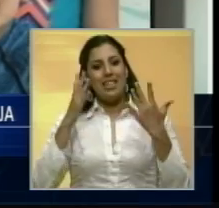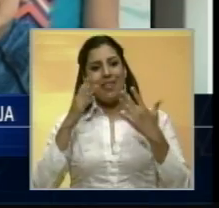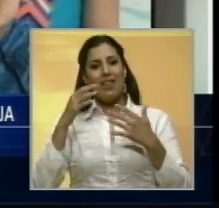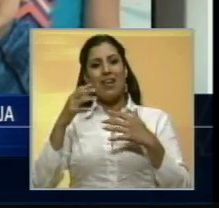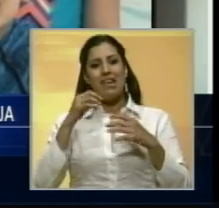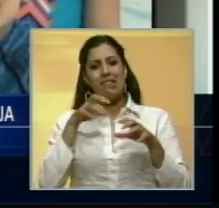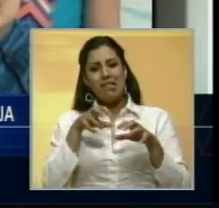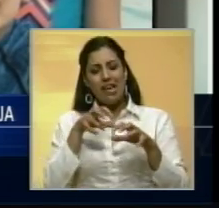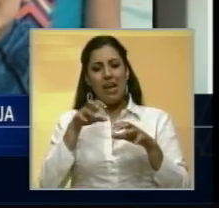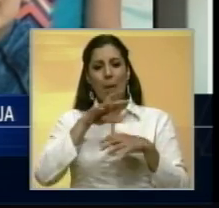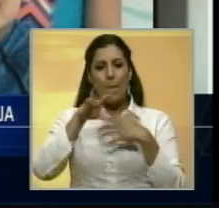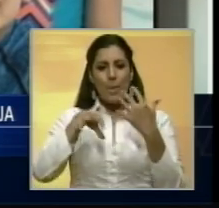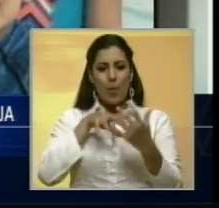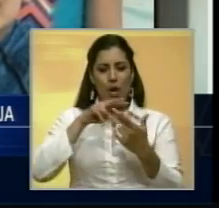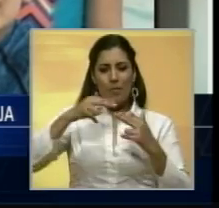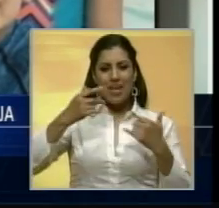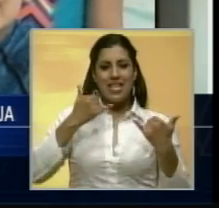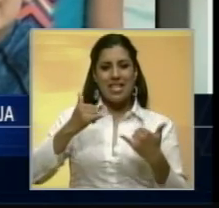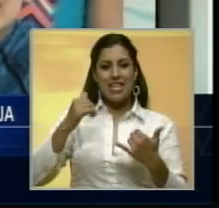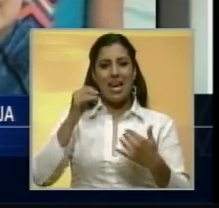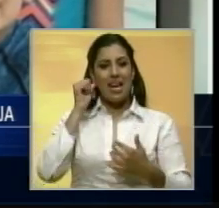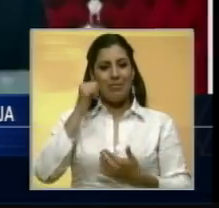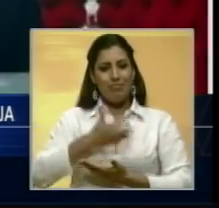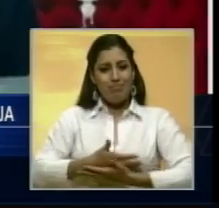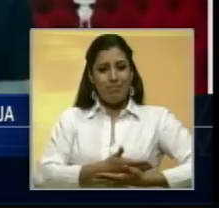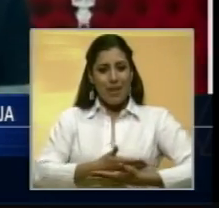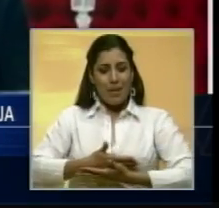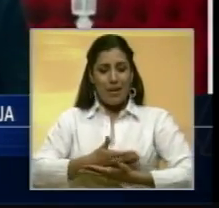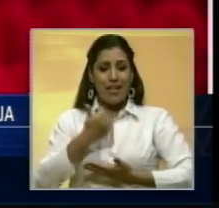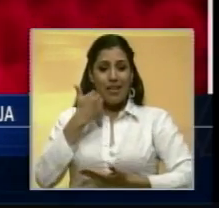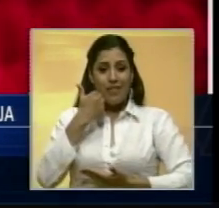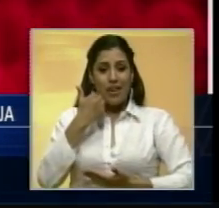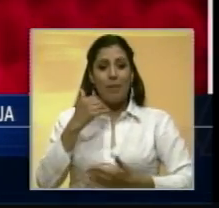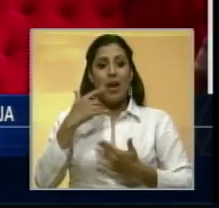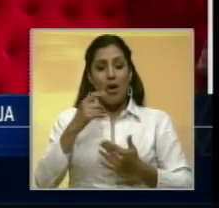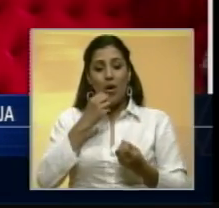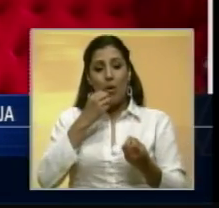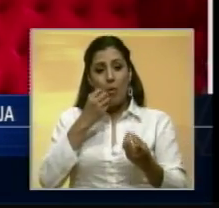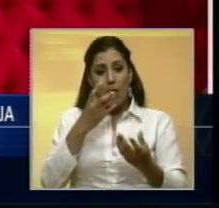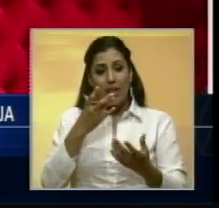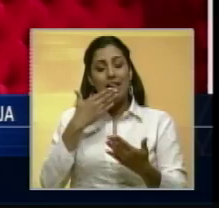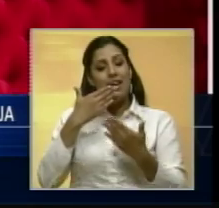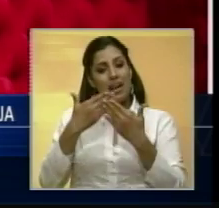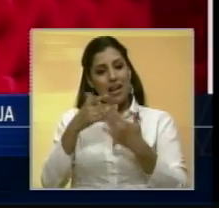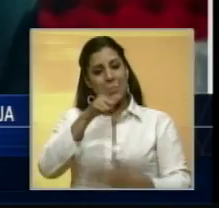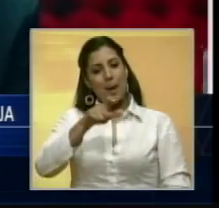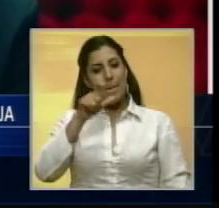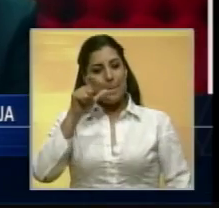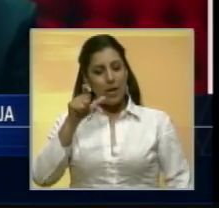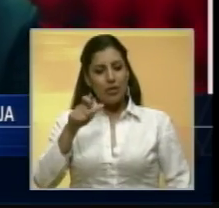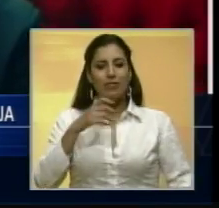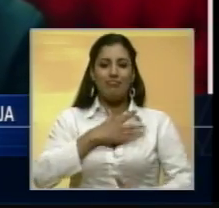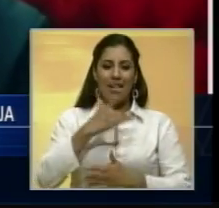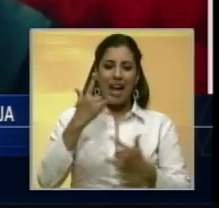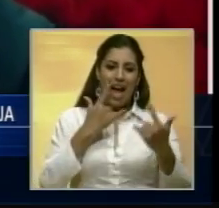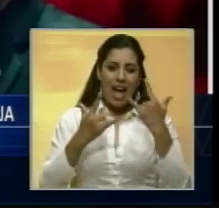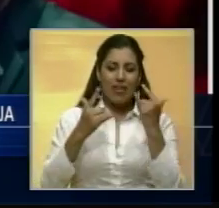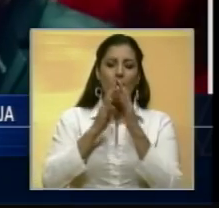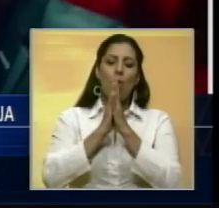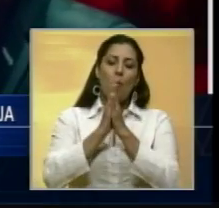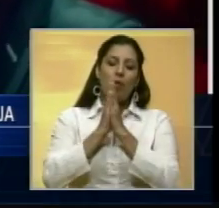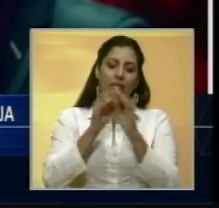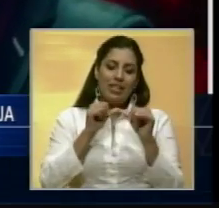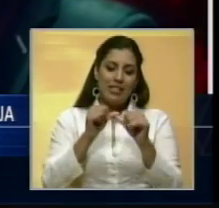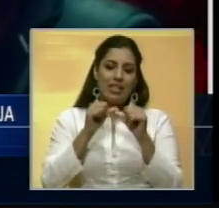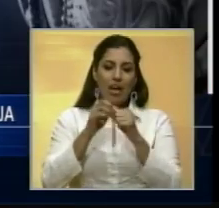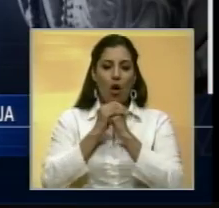a la malformación cromosómica que sufre su hija recién nacida. Wisin emitió un comunicado agradeciendo las muestras de cariño y pidió que